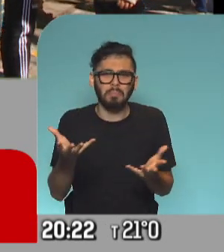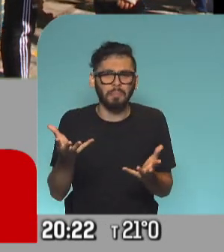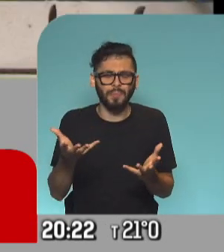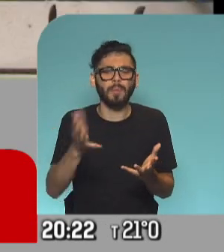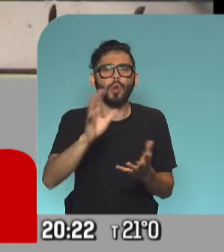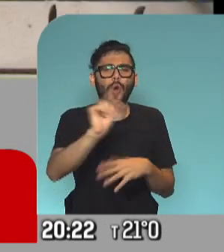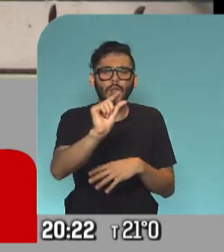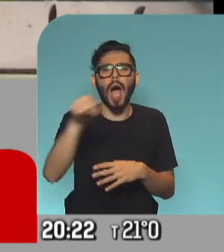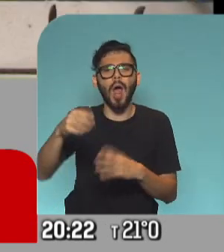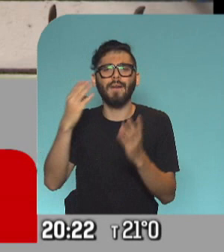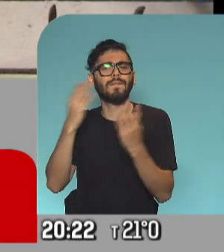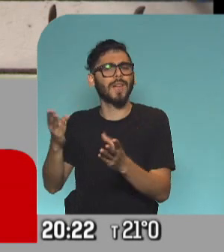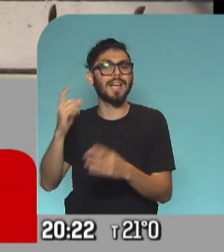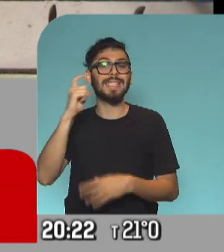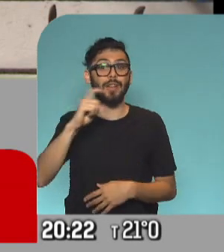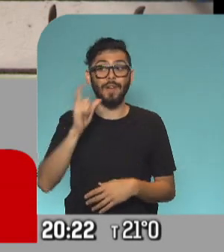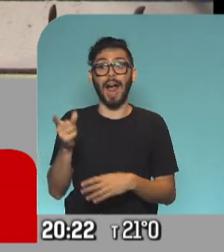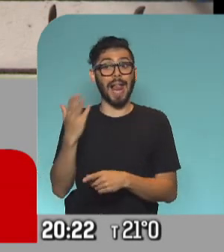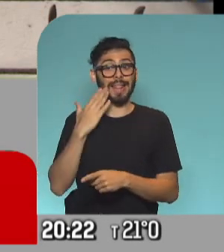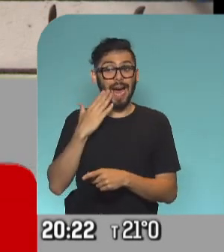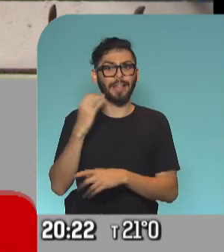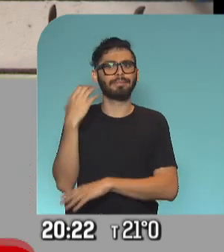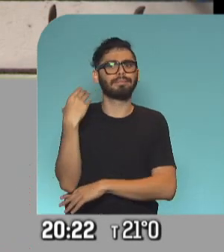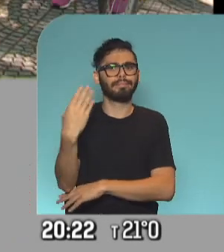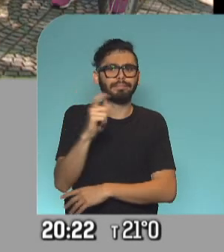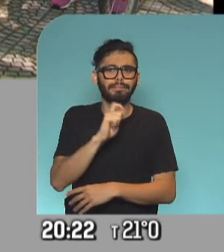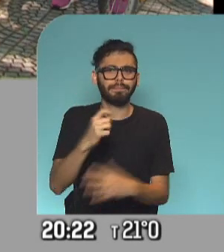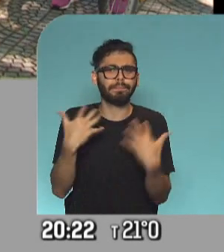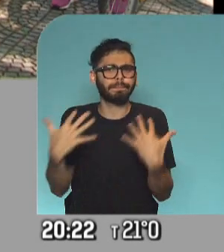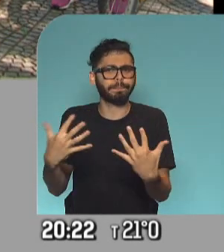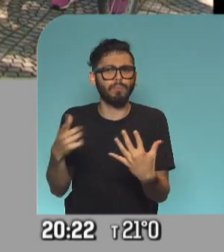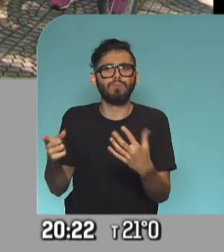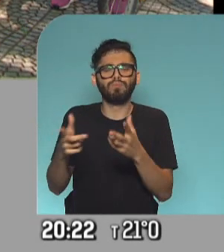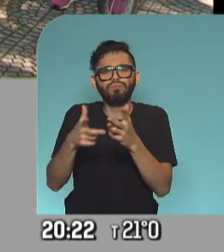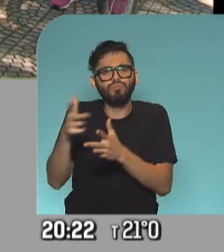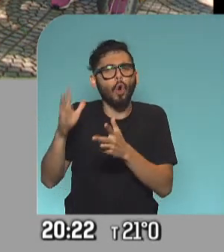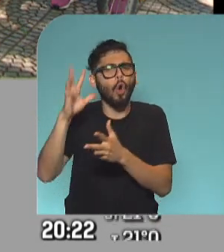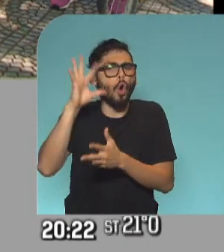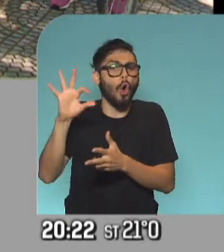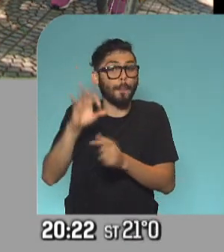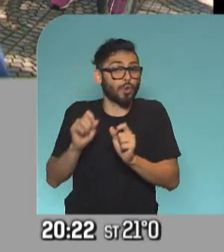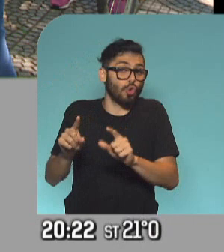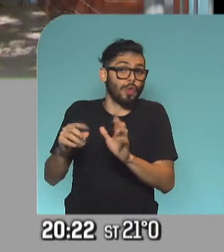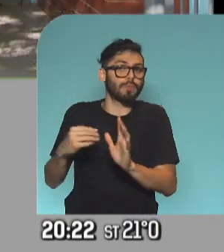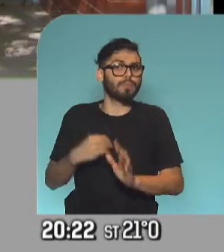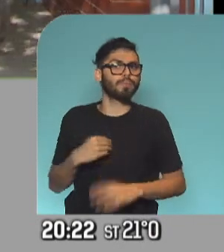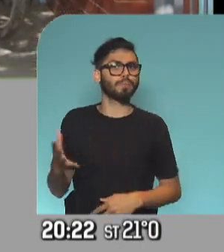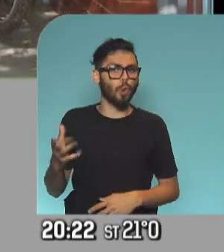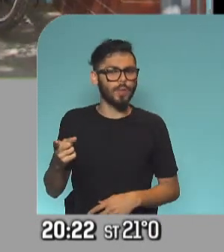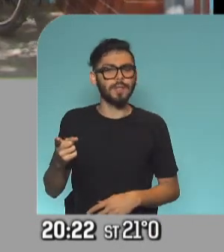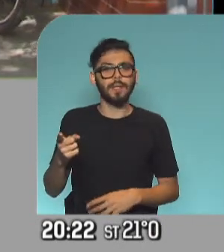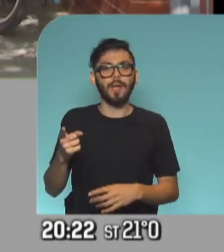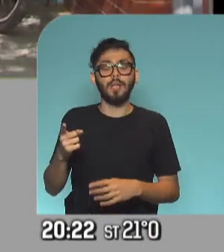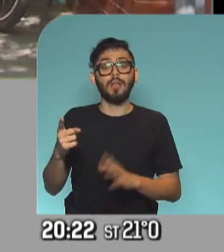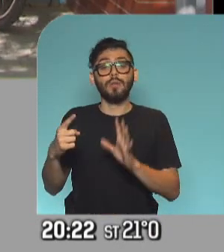Axel Kicillof. Hoy habló también a la tarde el gobernador de la provincia dando su parecer. La provincia de Buenos Aires